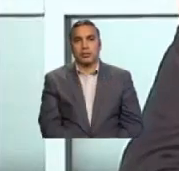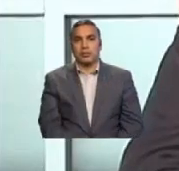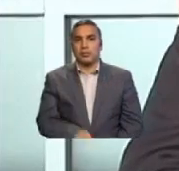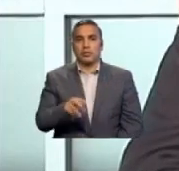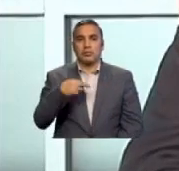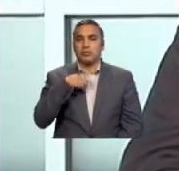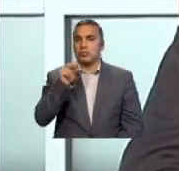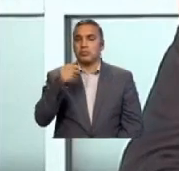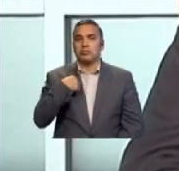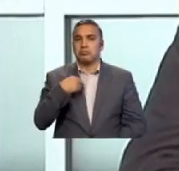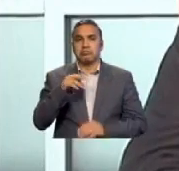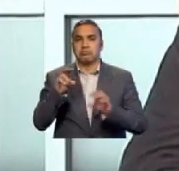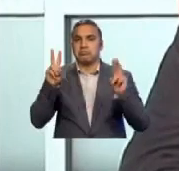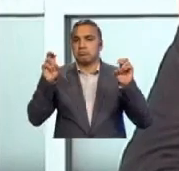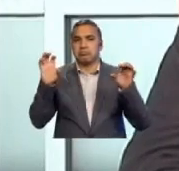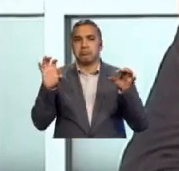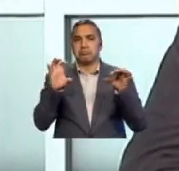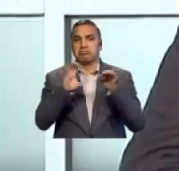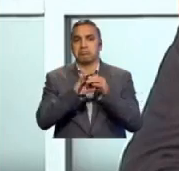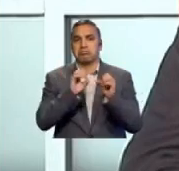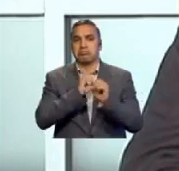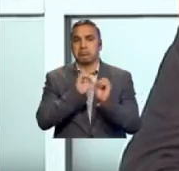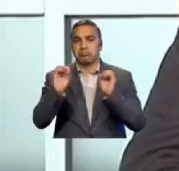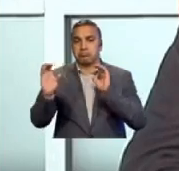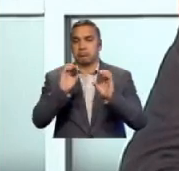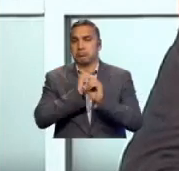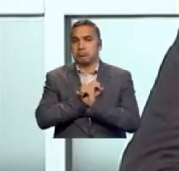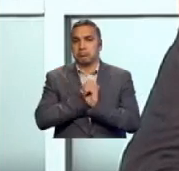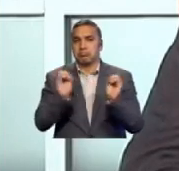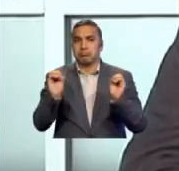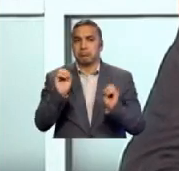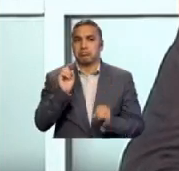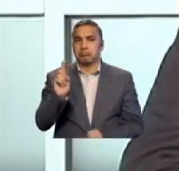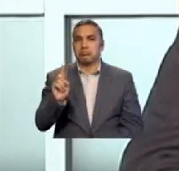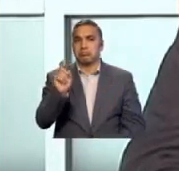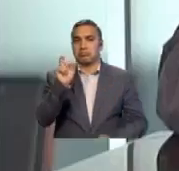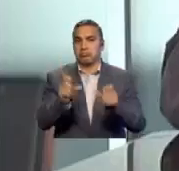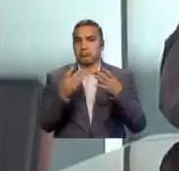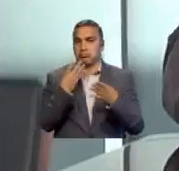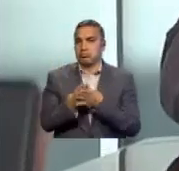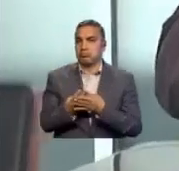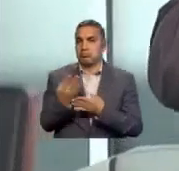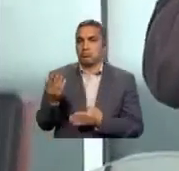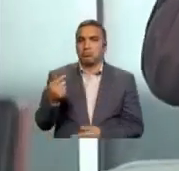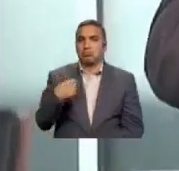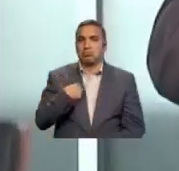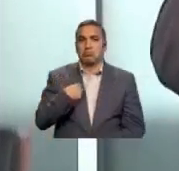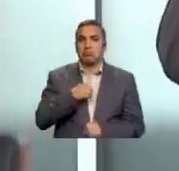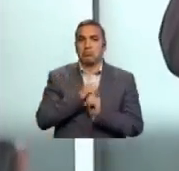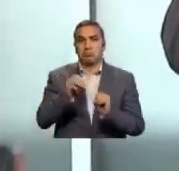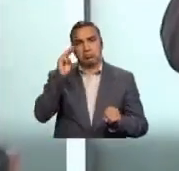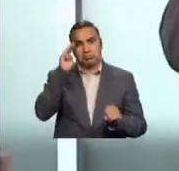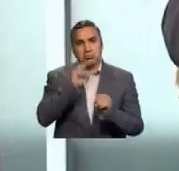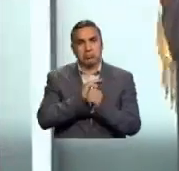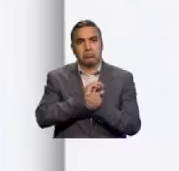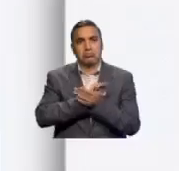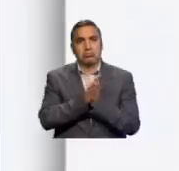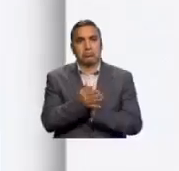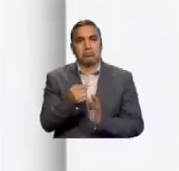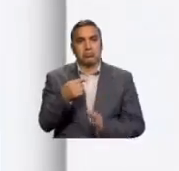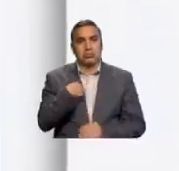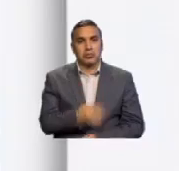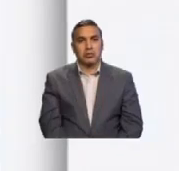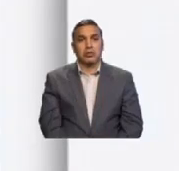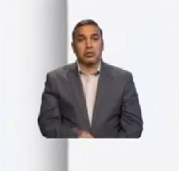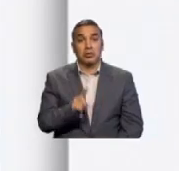no tengo ninguna relación, ni he mantenido ninguna conversación con los privados de la libertad. Yo no he recibido este mensaje de mi número celular.